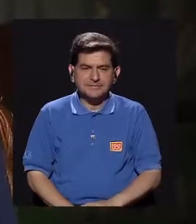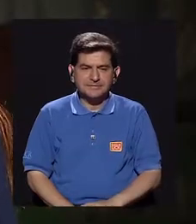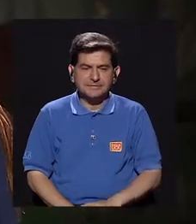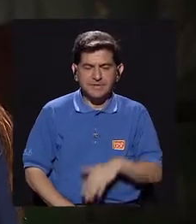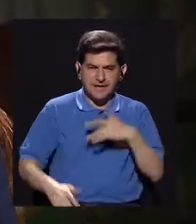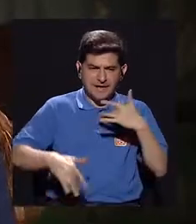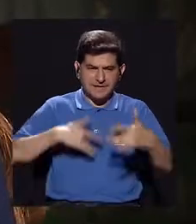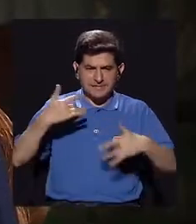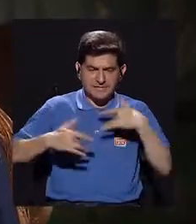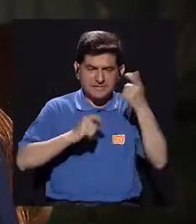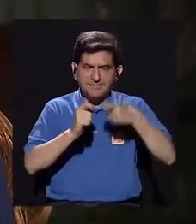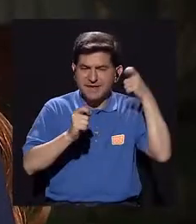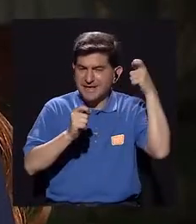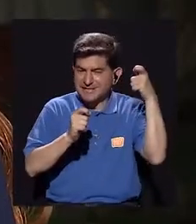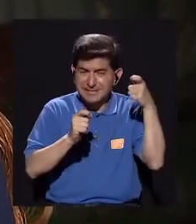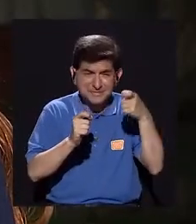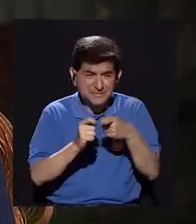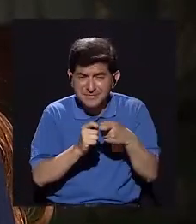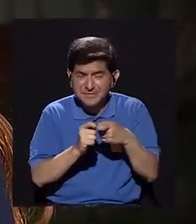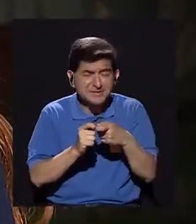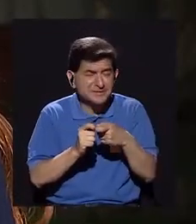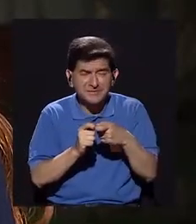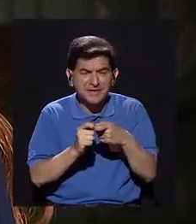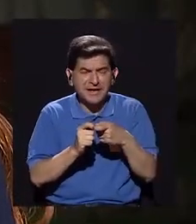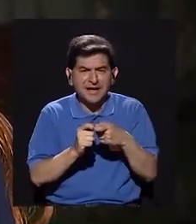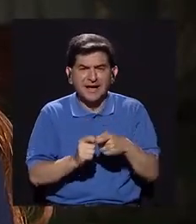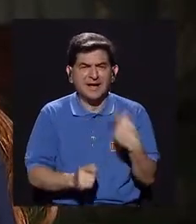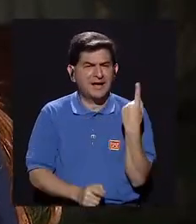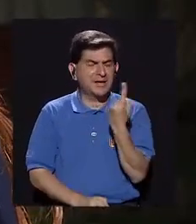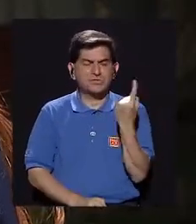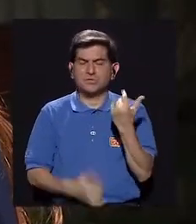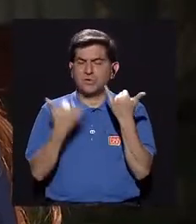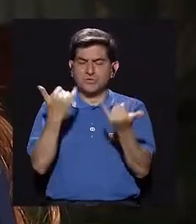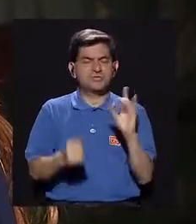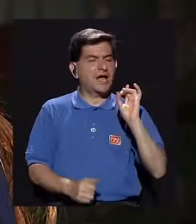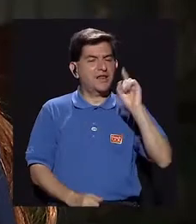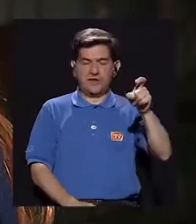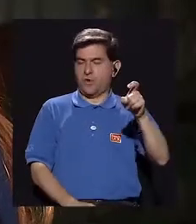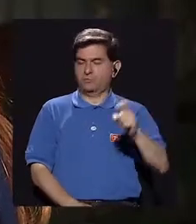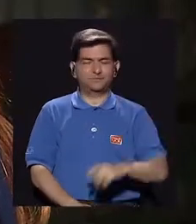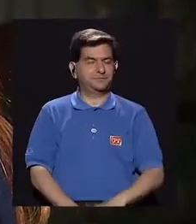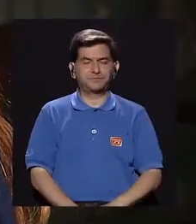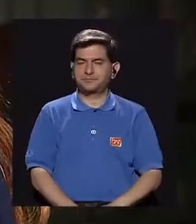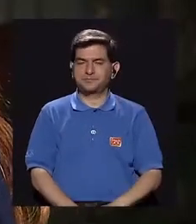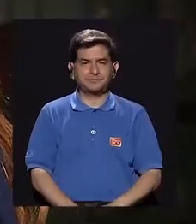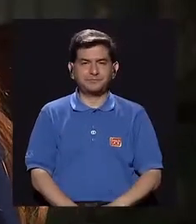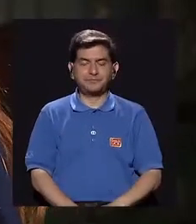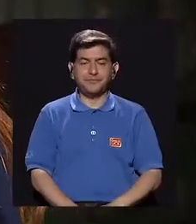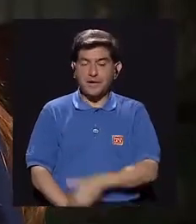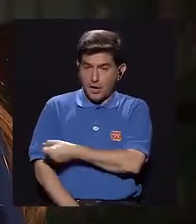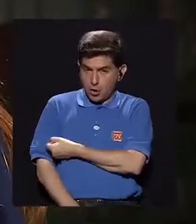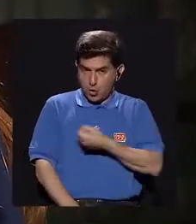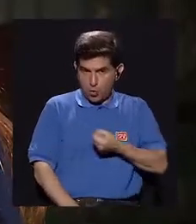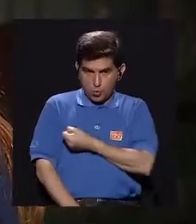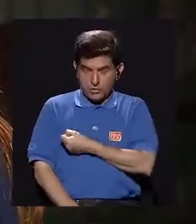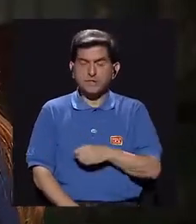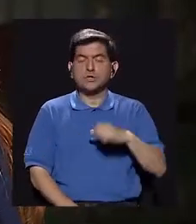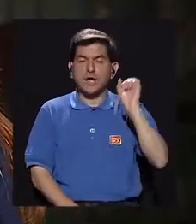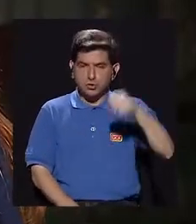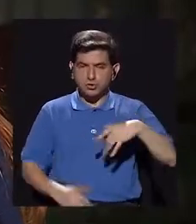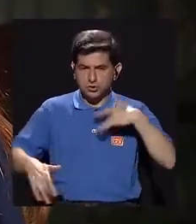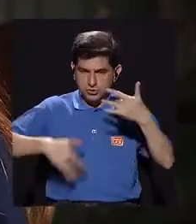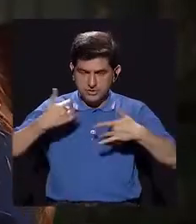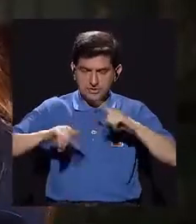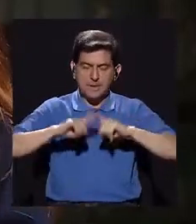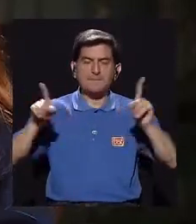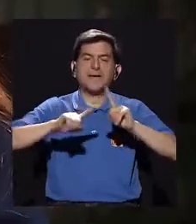tal vez entre la sensibilidad y la especificidad, no, solito no nos van a dar el diagnóstico, ¿verdad? Entonces, el ultrasonido es muy